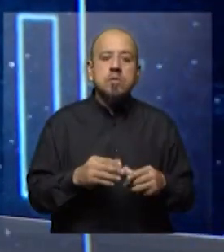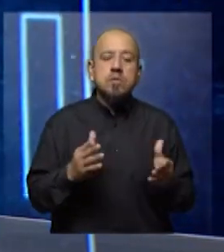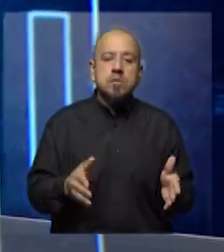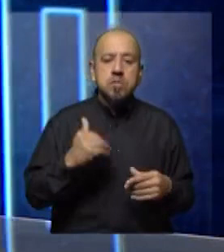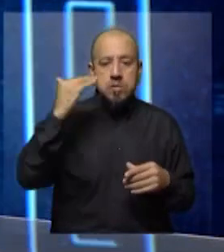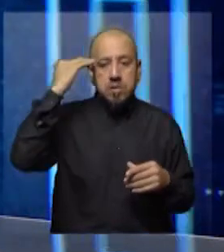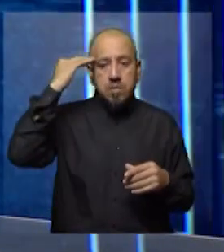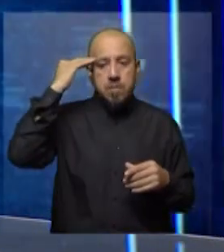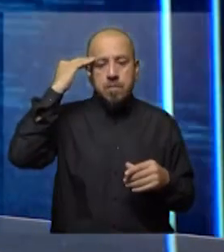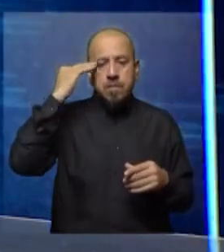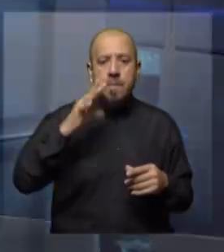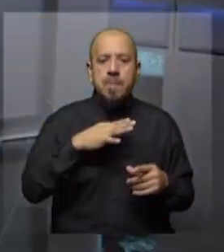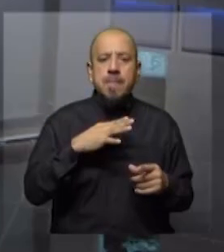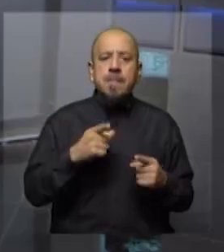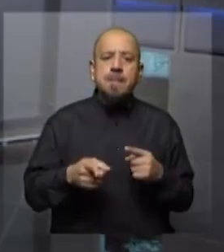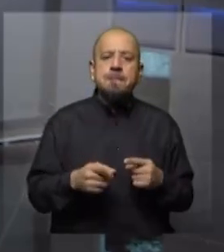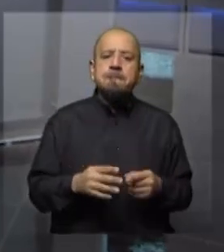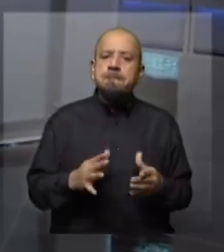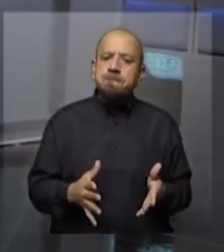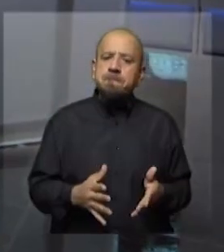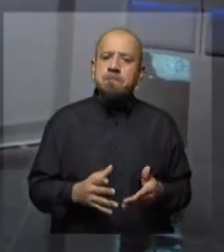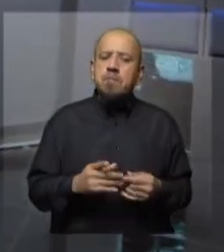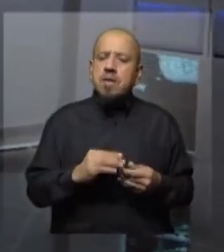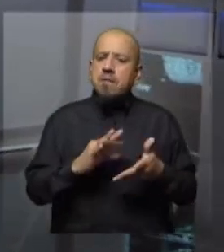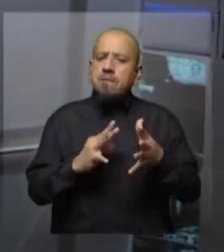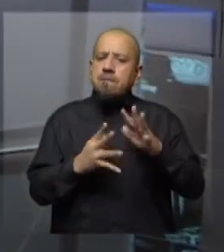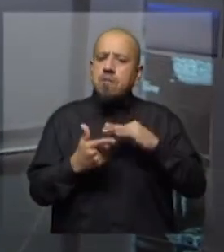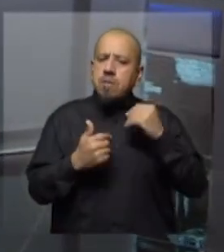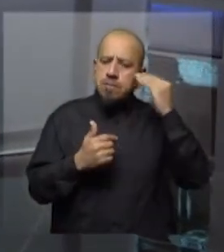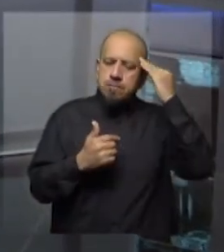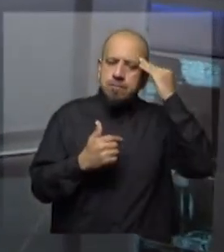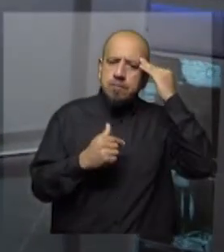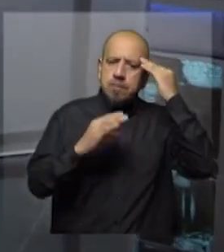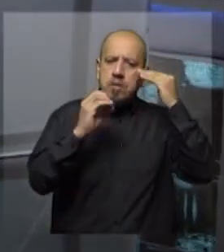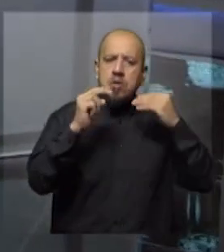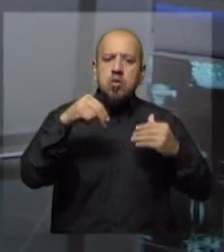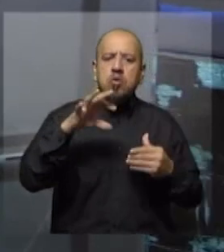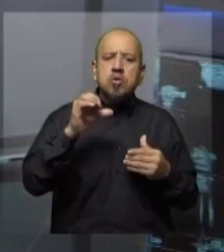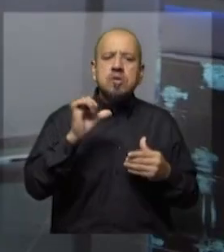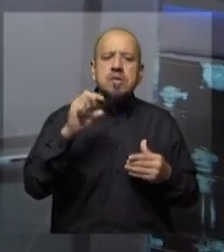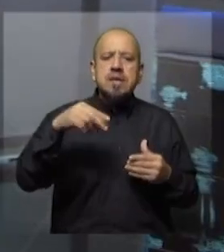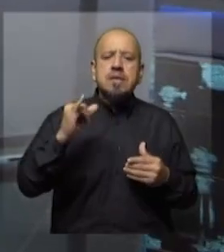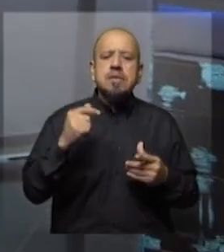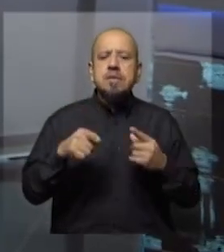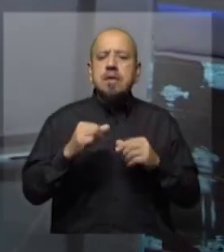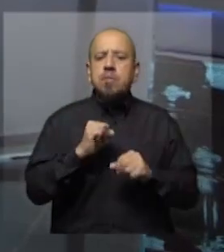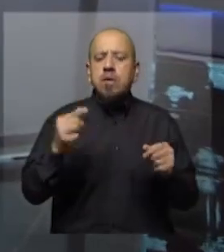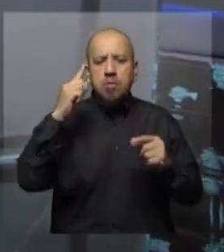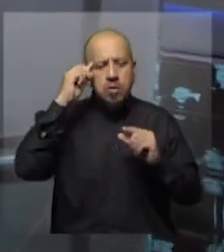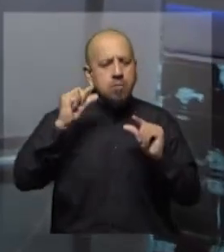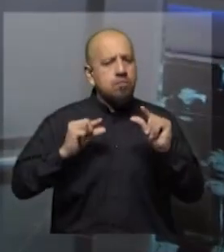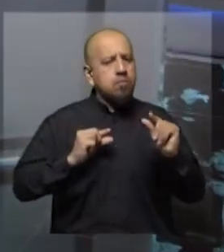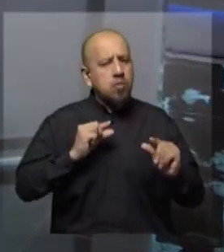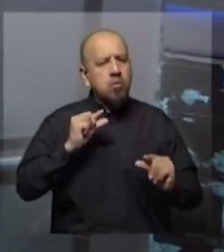la mente tuya sea algo así no como una especie de aparato que vos podés graduar justamente en términos comunicacionales para